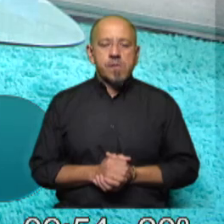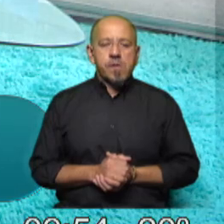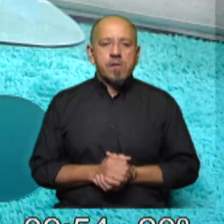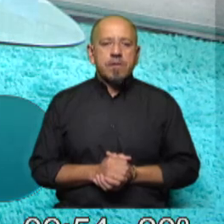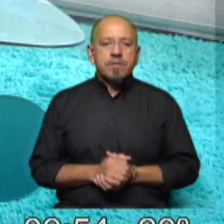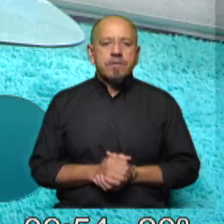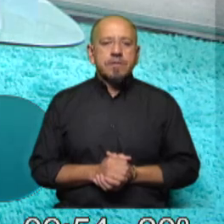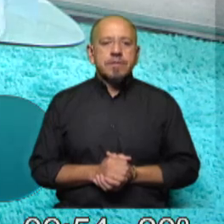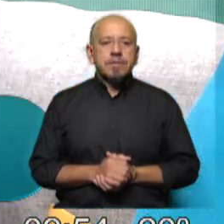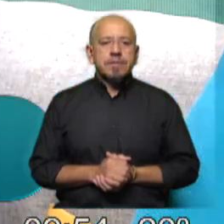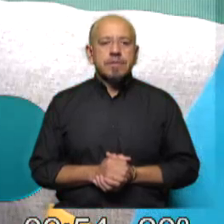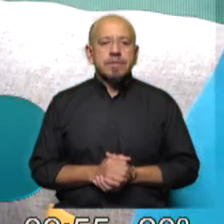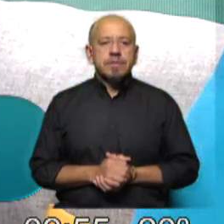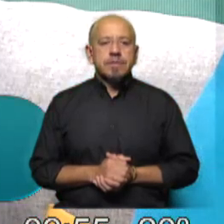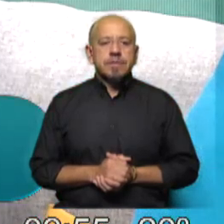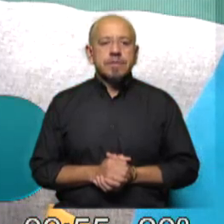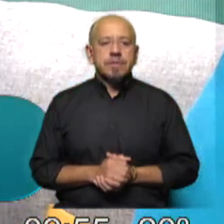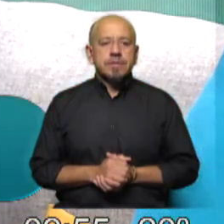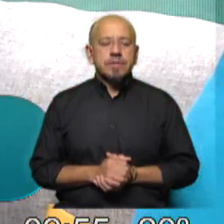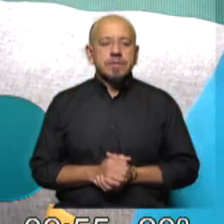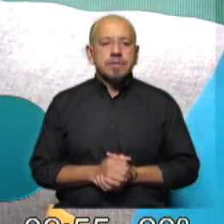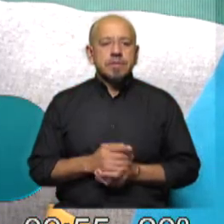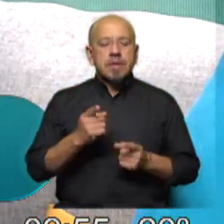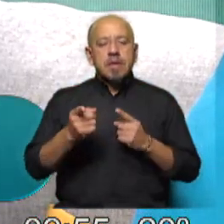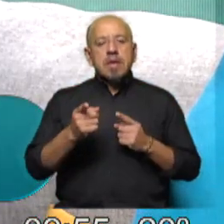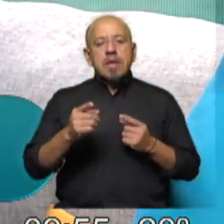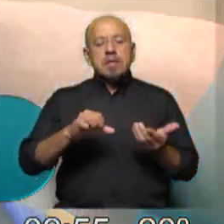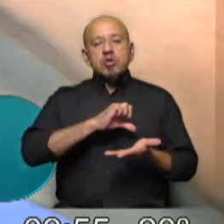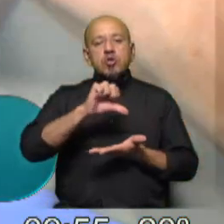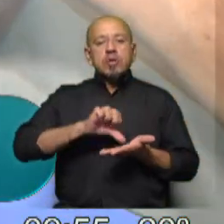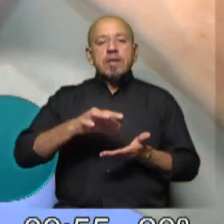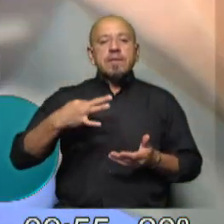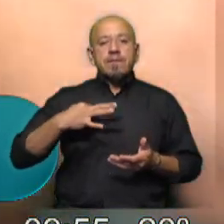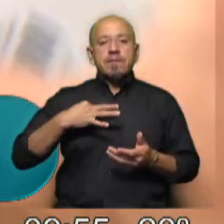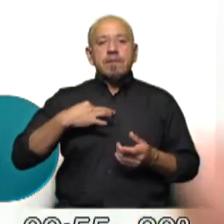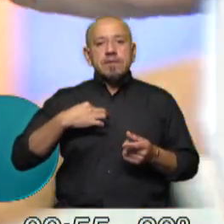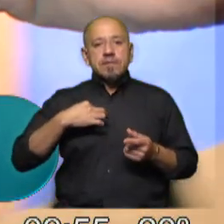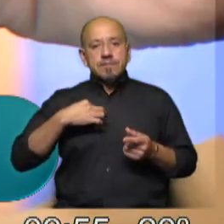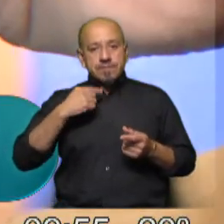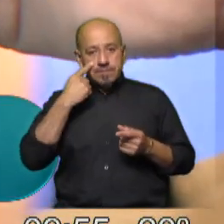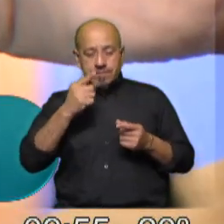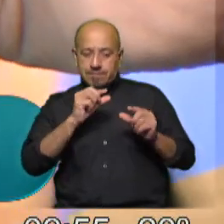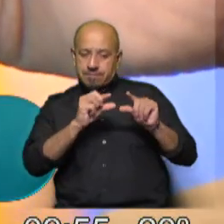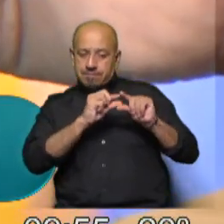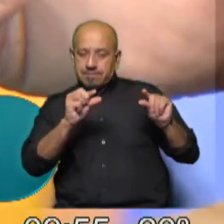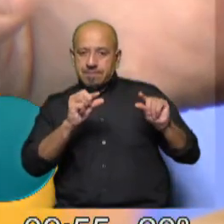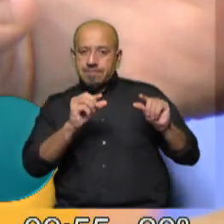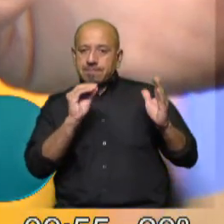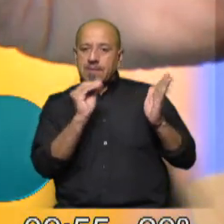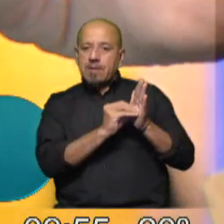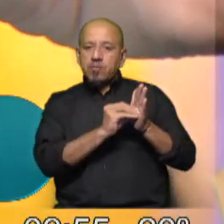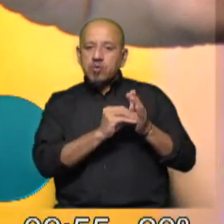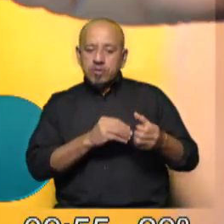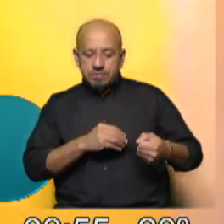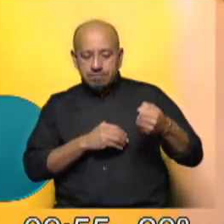Claro. No, y el detalle de Ciudad Viva porque... obviamente que tiene que estar. Muchas gracias, no era